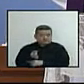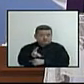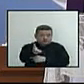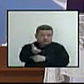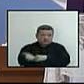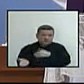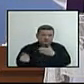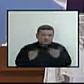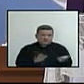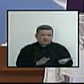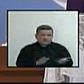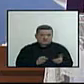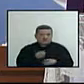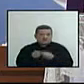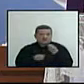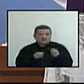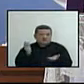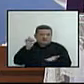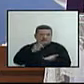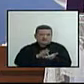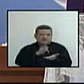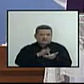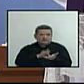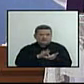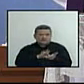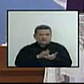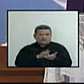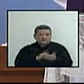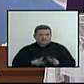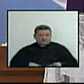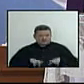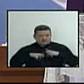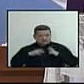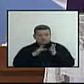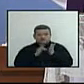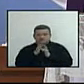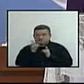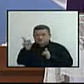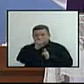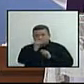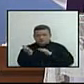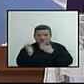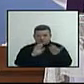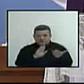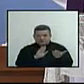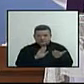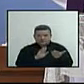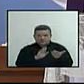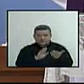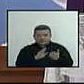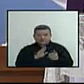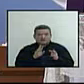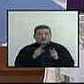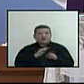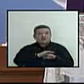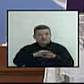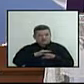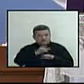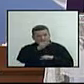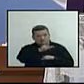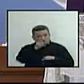muerte y nos ha hecho partícipes de su vida inmortal. Reúne en torno a ti,